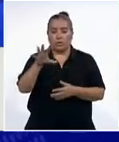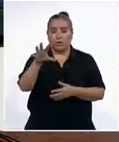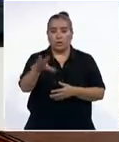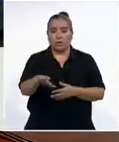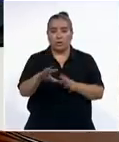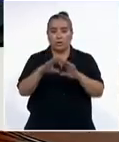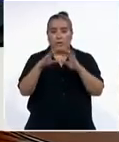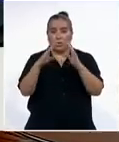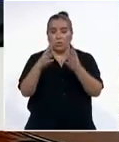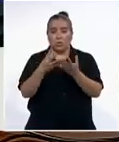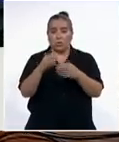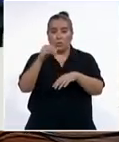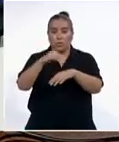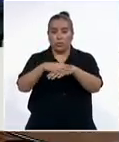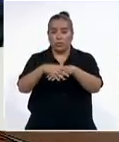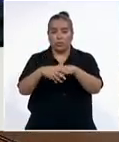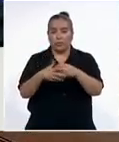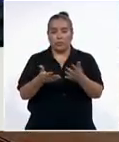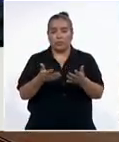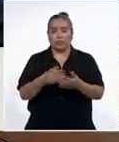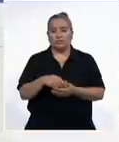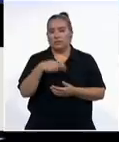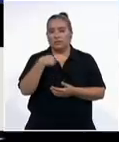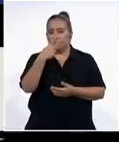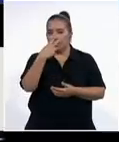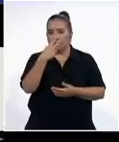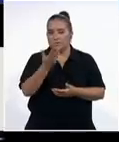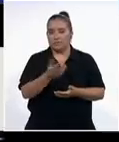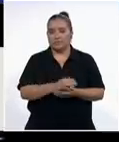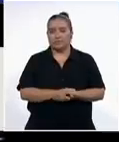de ensuciarlo con polvo y se va a notar.